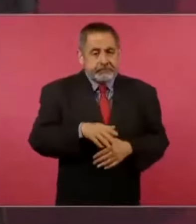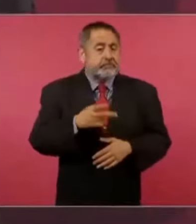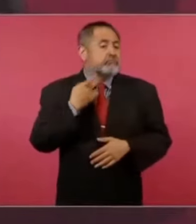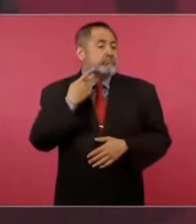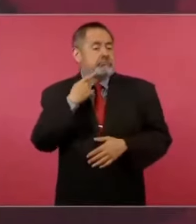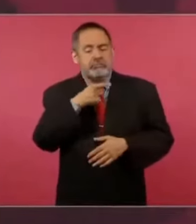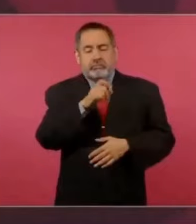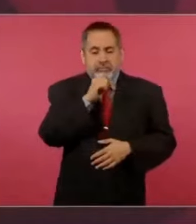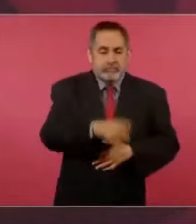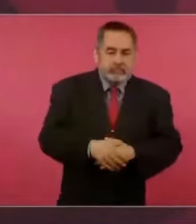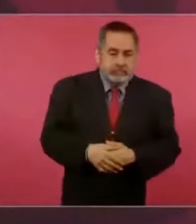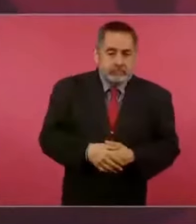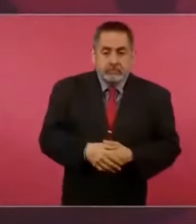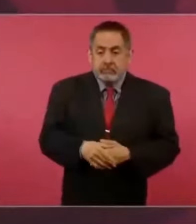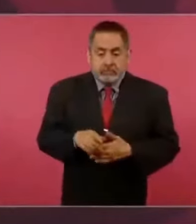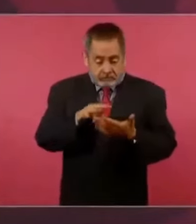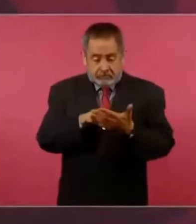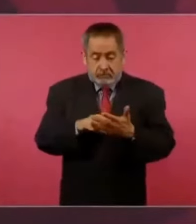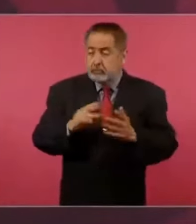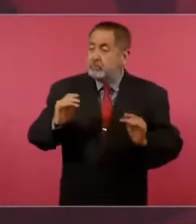dice: no lo esperábamos.